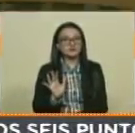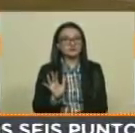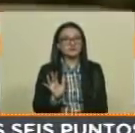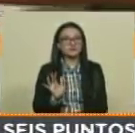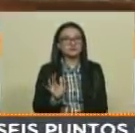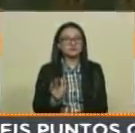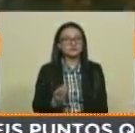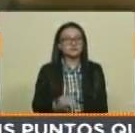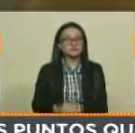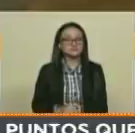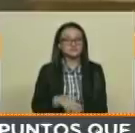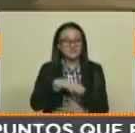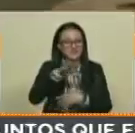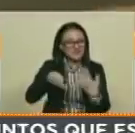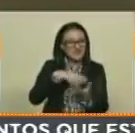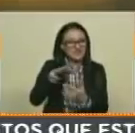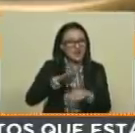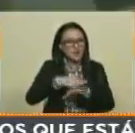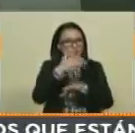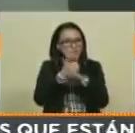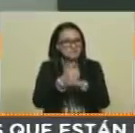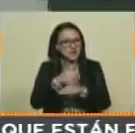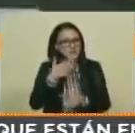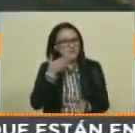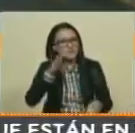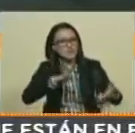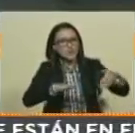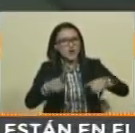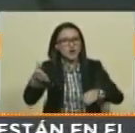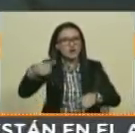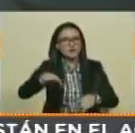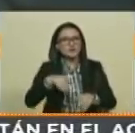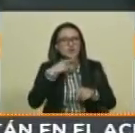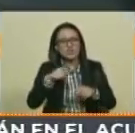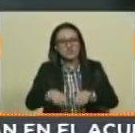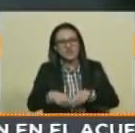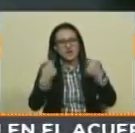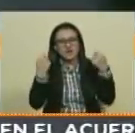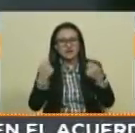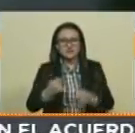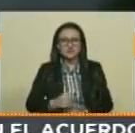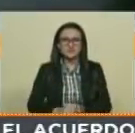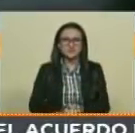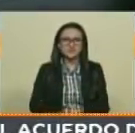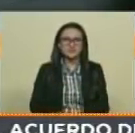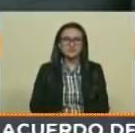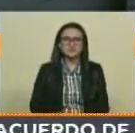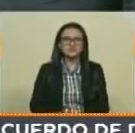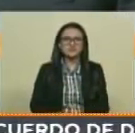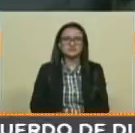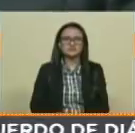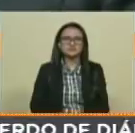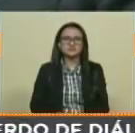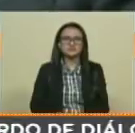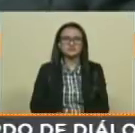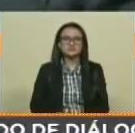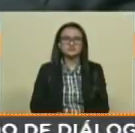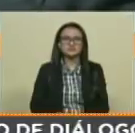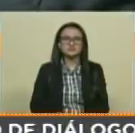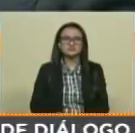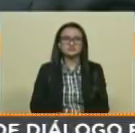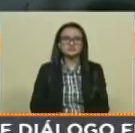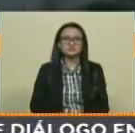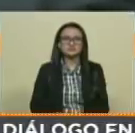del orden público que causaron muertos y heridos, daños a la propiedad y luto en los hogares durante